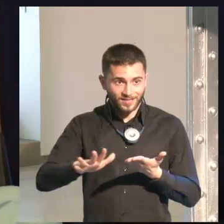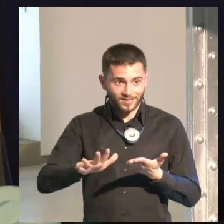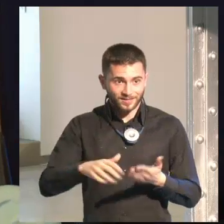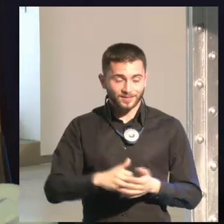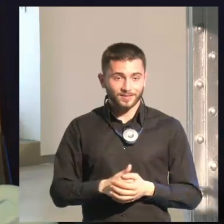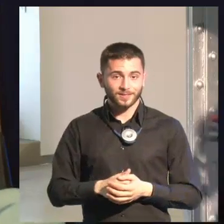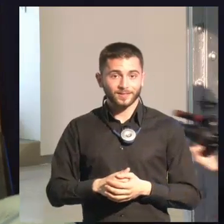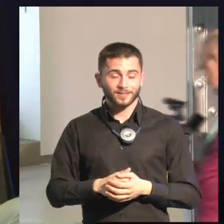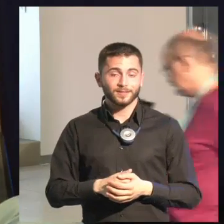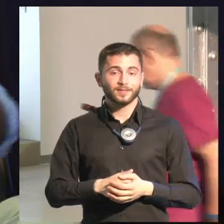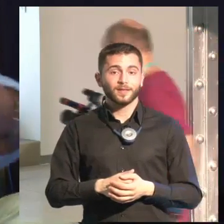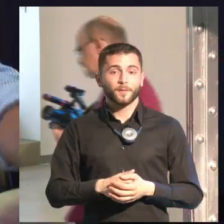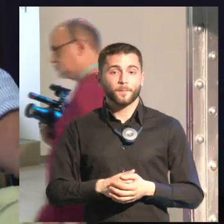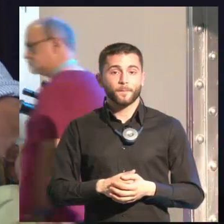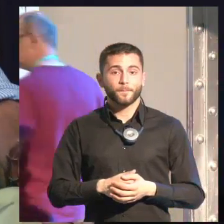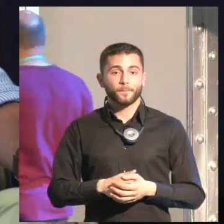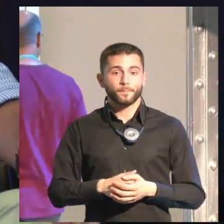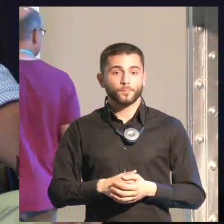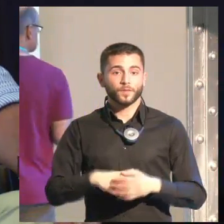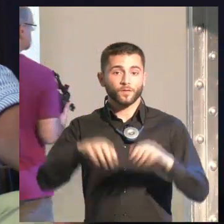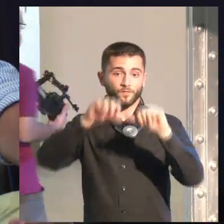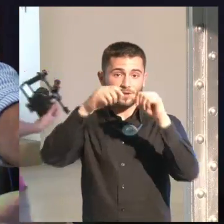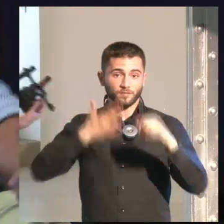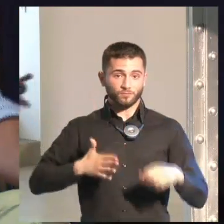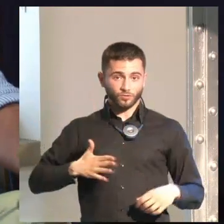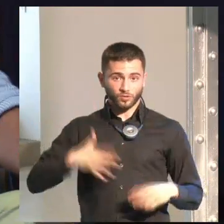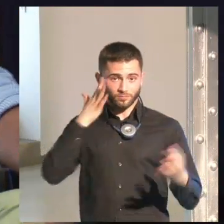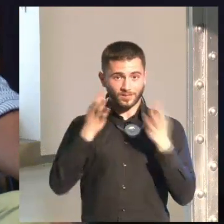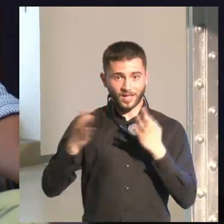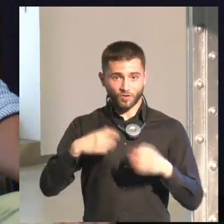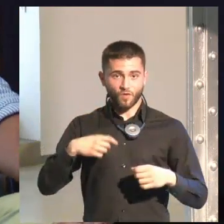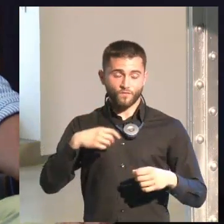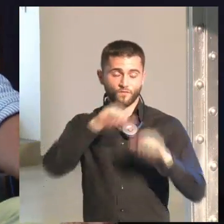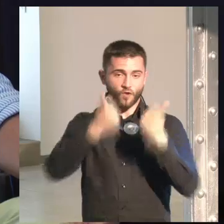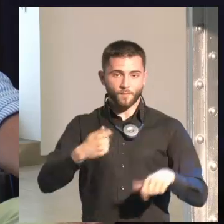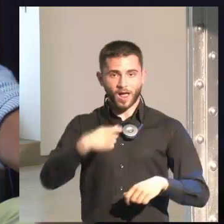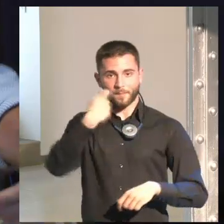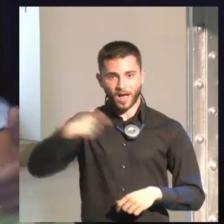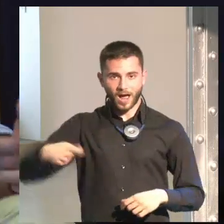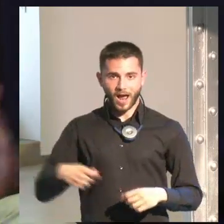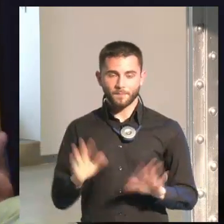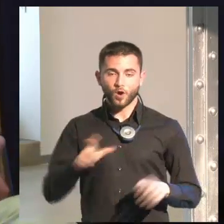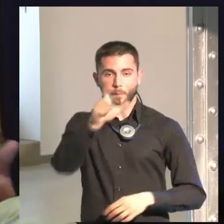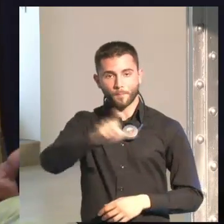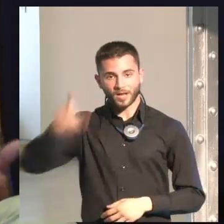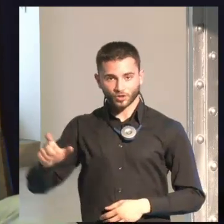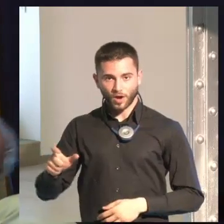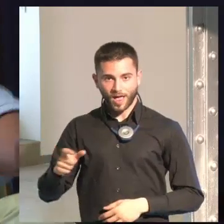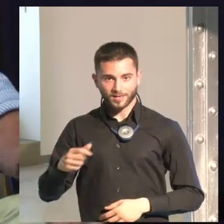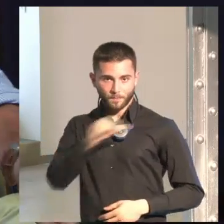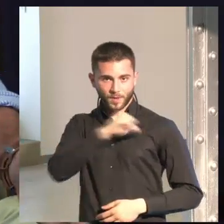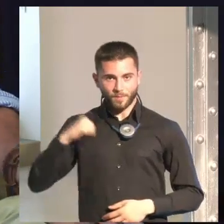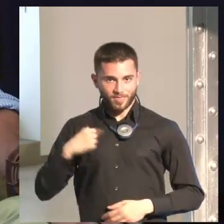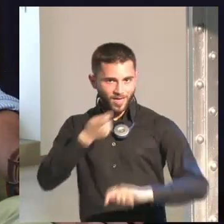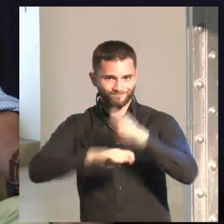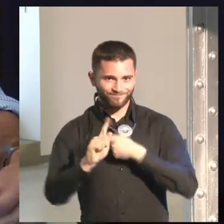personales sean nuestra manera de pagar ha podido ser válida al principio, pero mucha gente no va a estar dispuesta a vender su privacidad, porque va